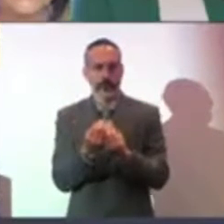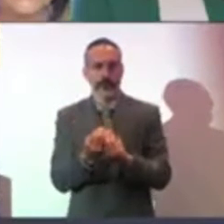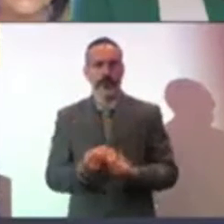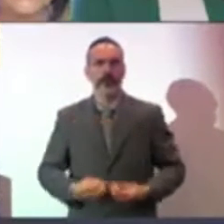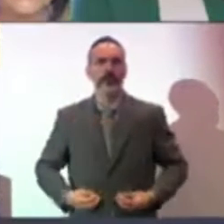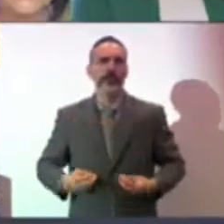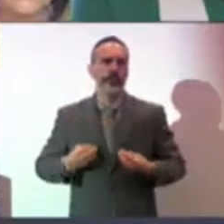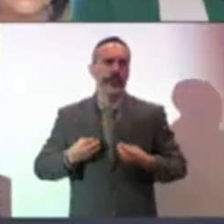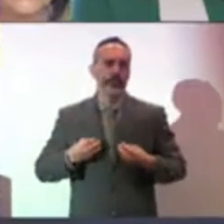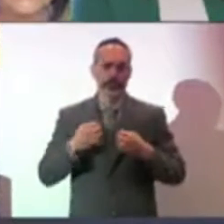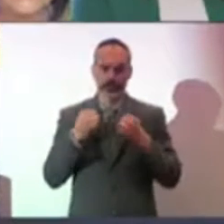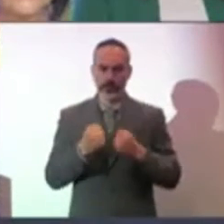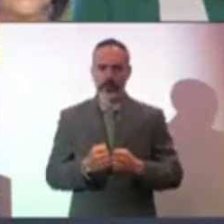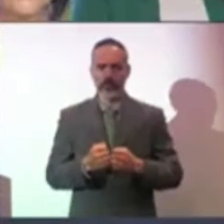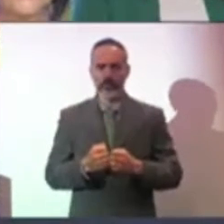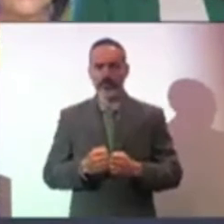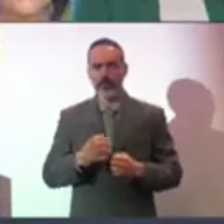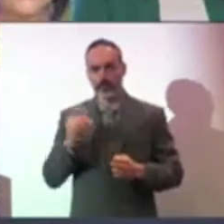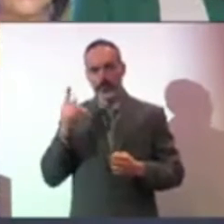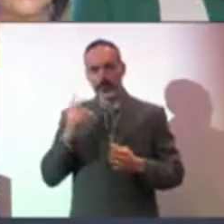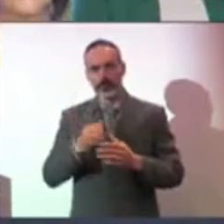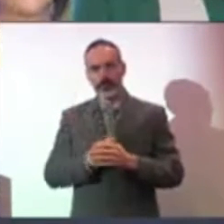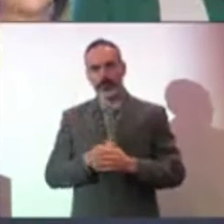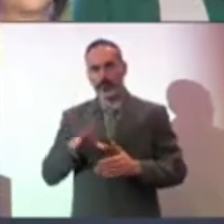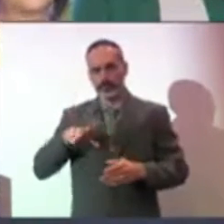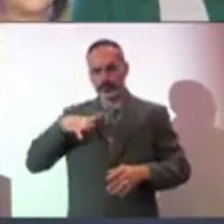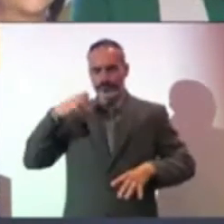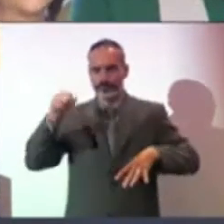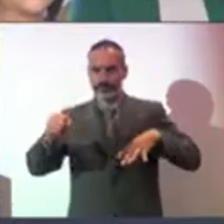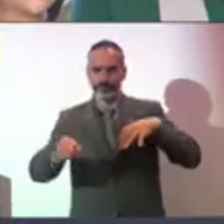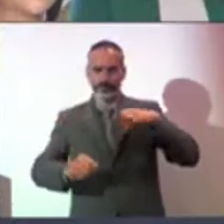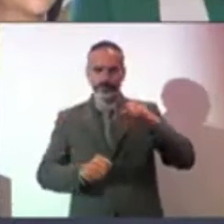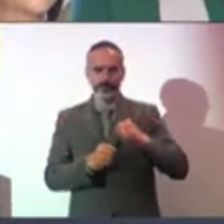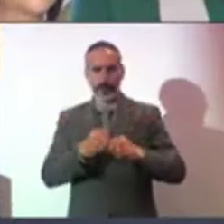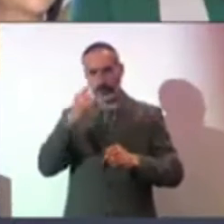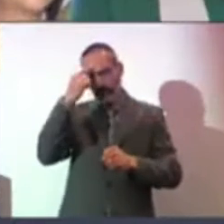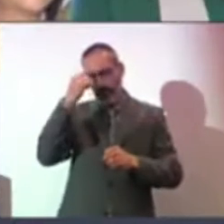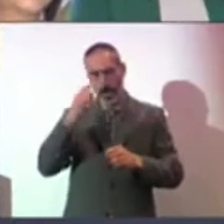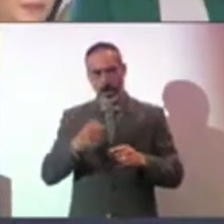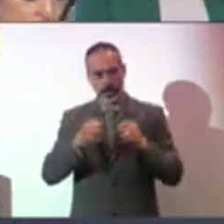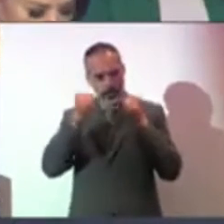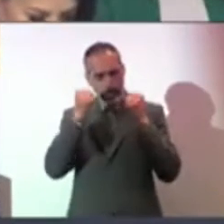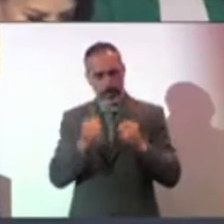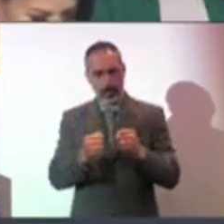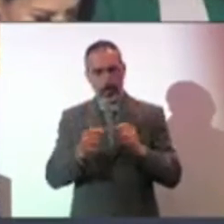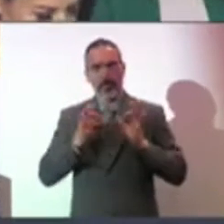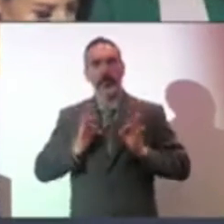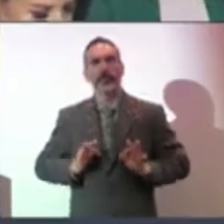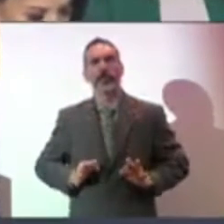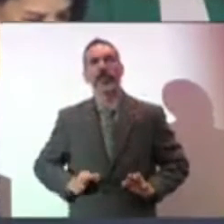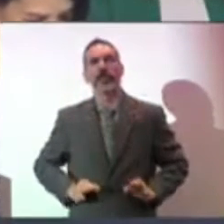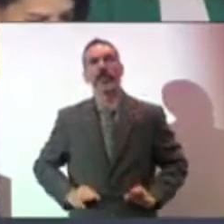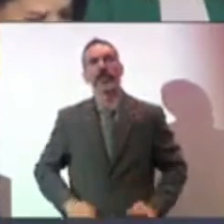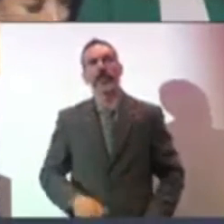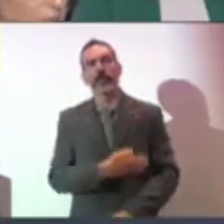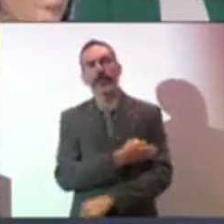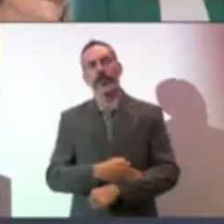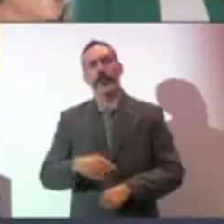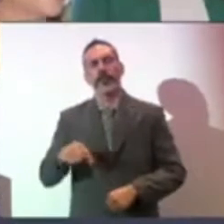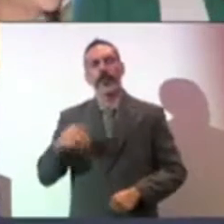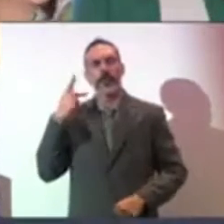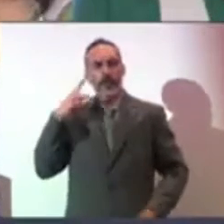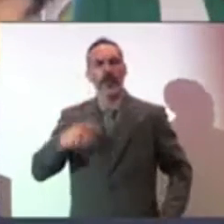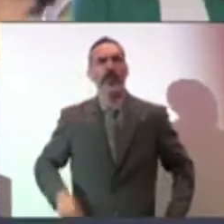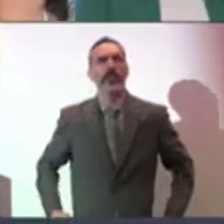han realizado esfuerzos sin precedentes para garantizar la seguridad y tranquilidad de las familias